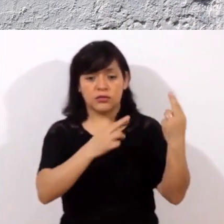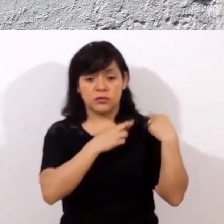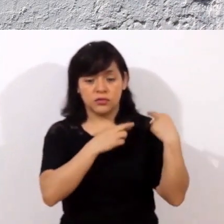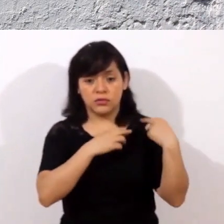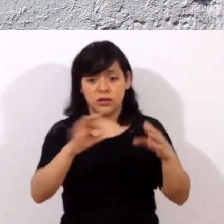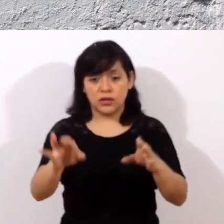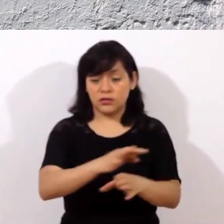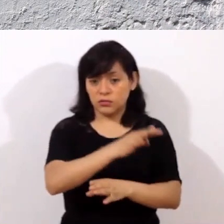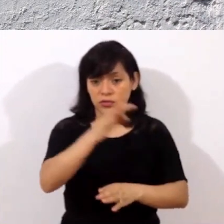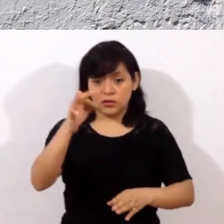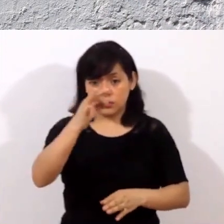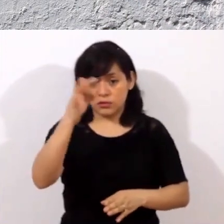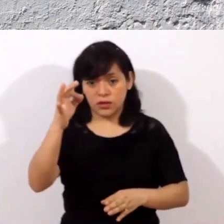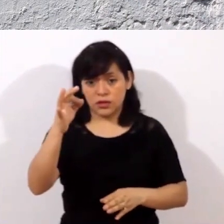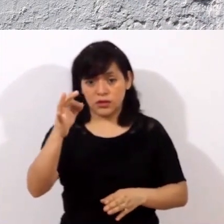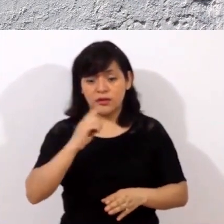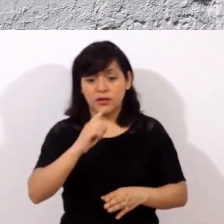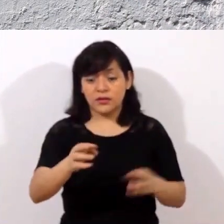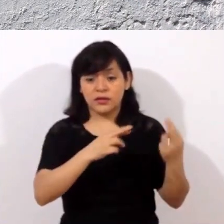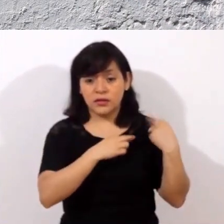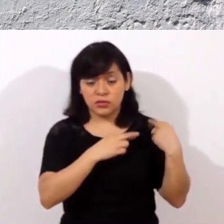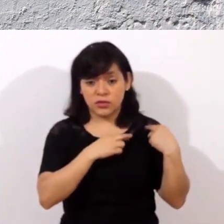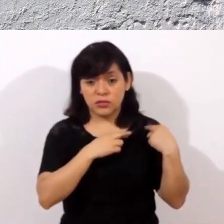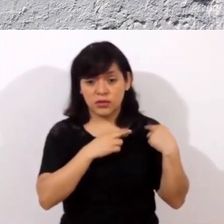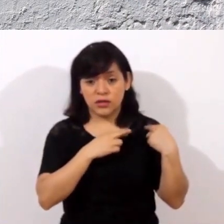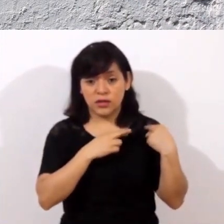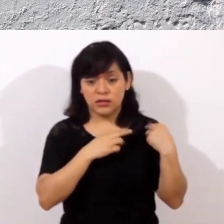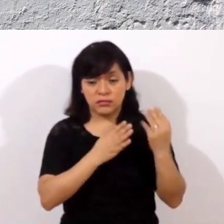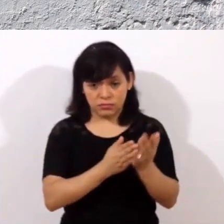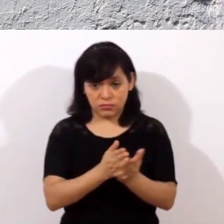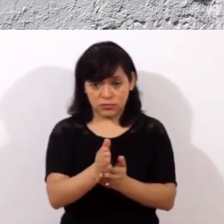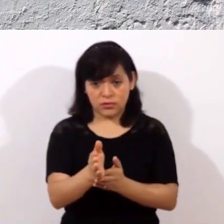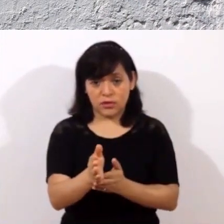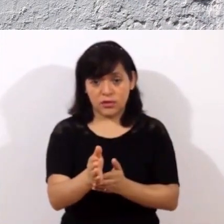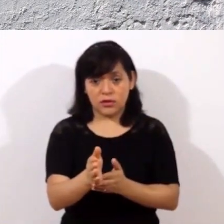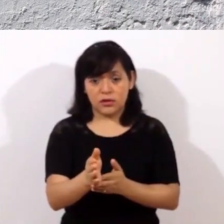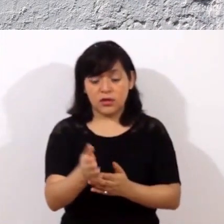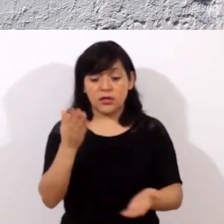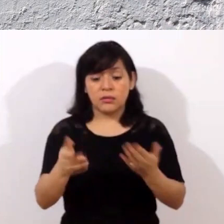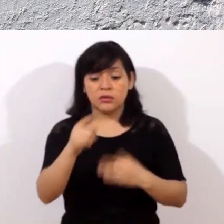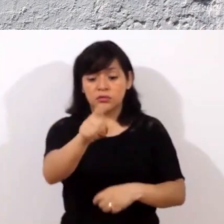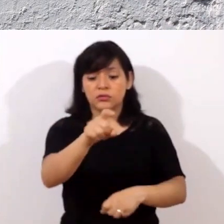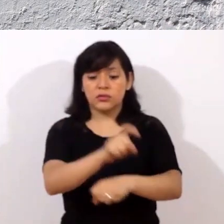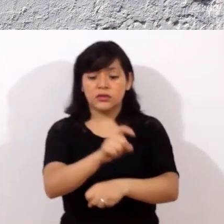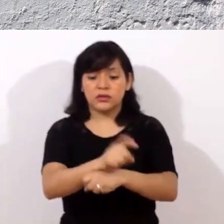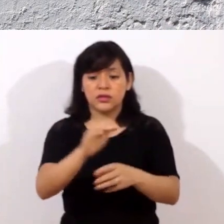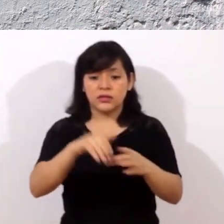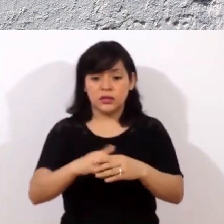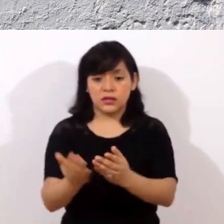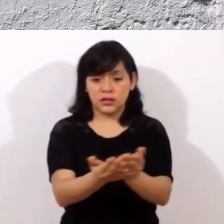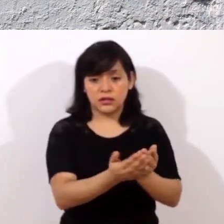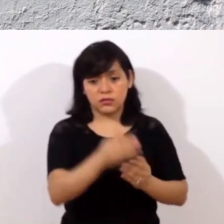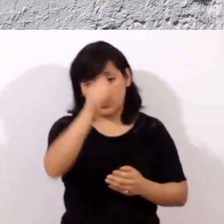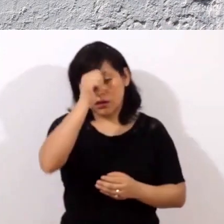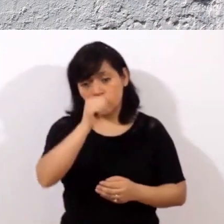grande. Ya sea que tal vez tú enseñes en una escuela dominical, que enseñes a los niños, que trabajes